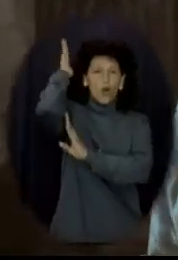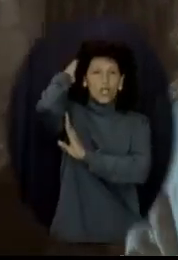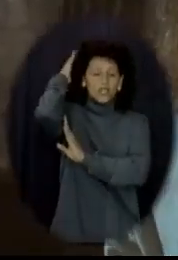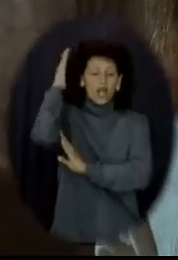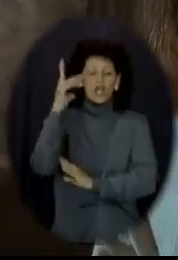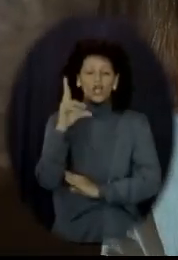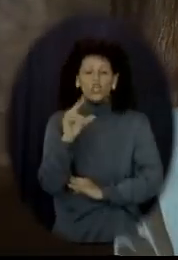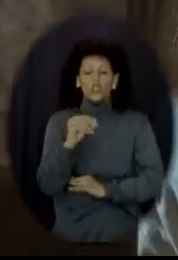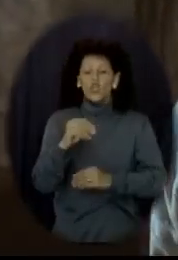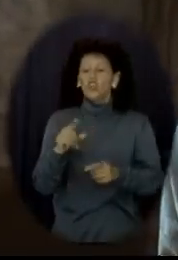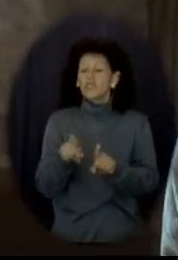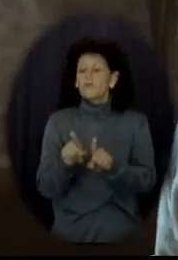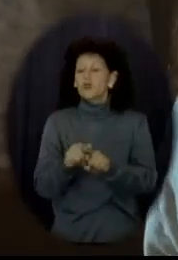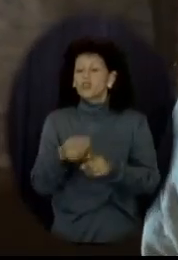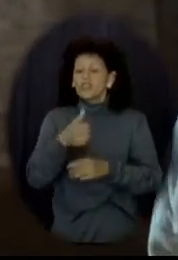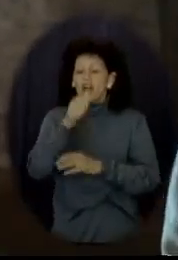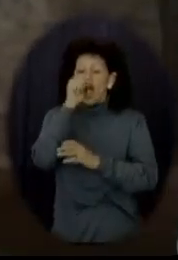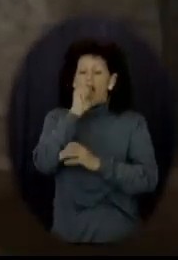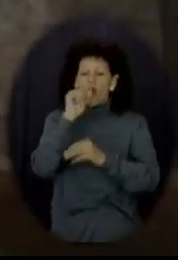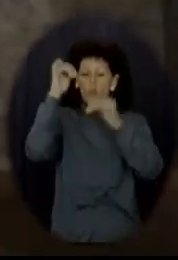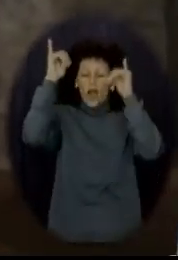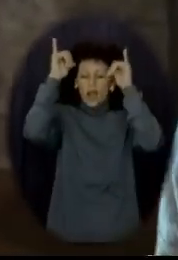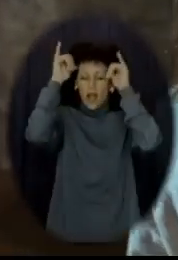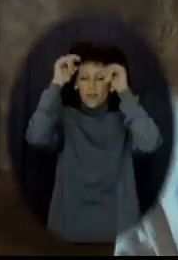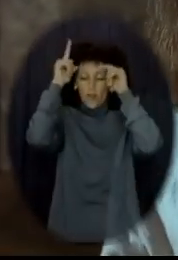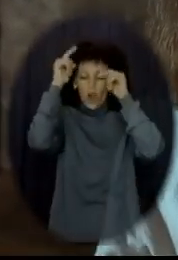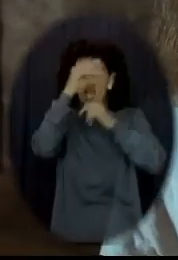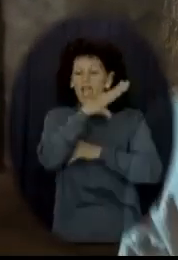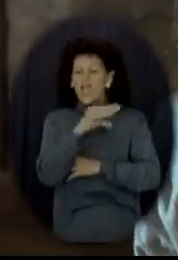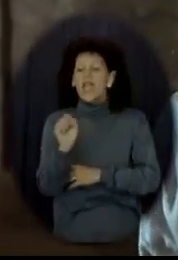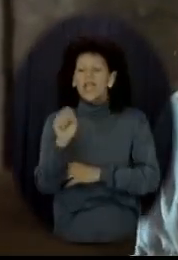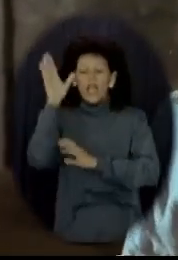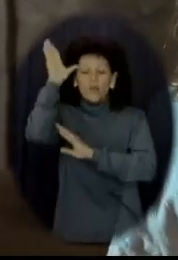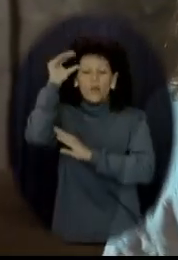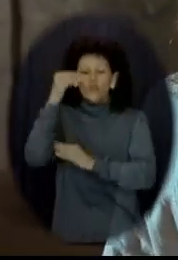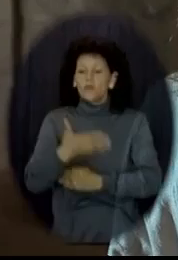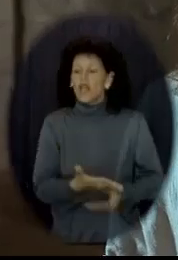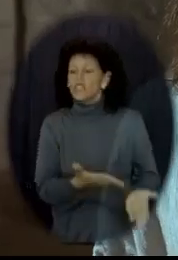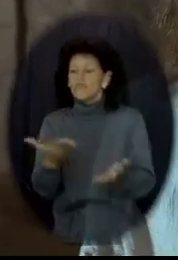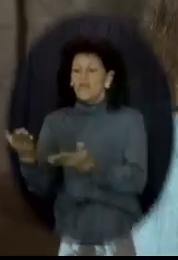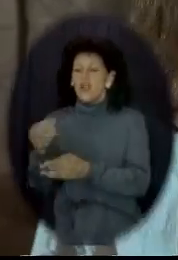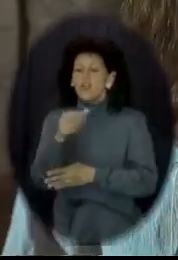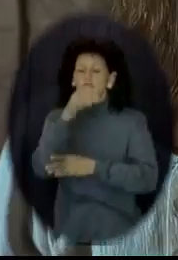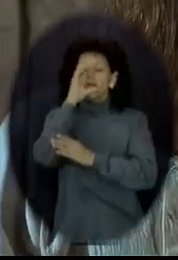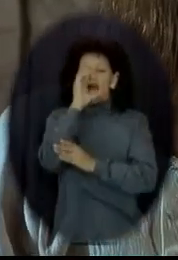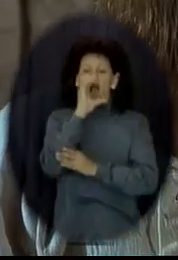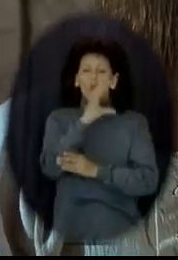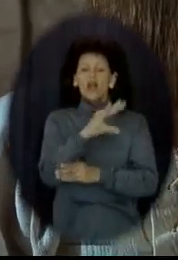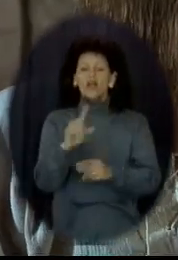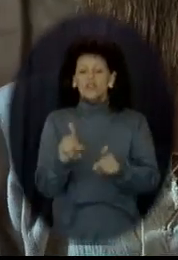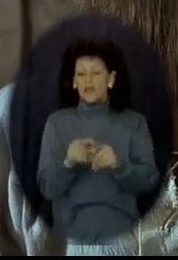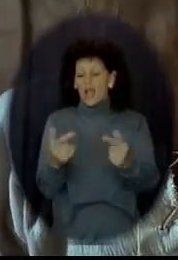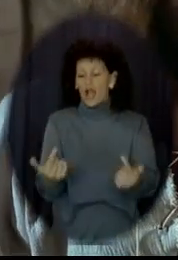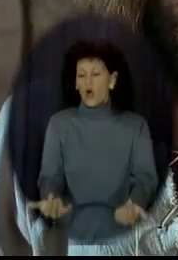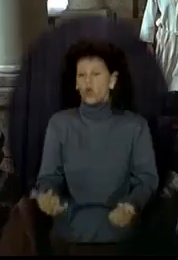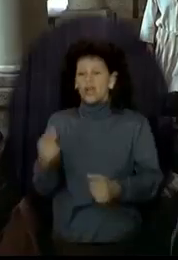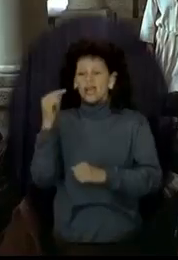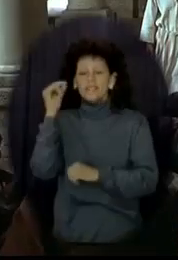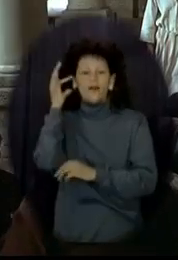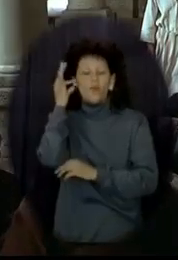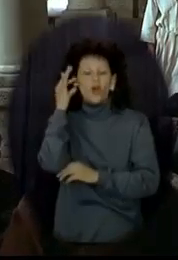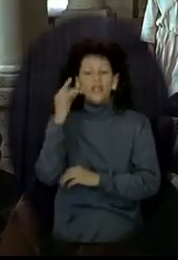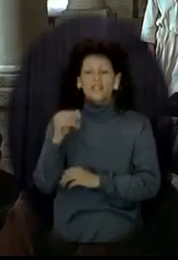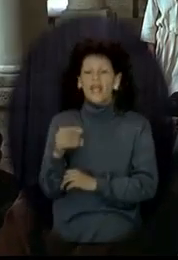Hipócritas, ¿no desatan ustedes a su buey o a su burro en día de reposo para llevarlo a tomar agua? Y a esta mujer